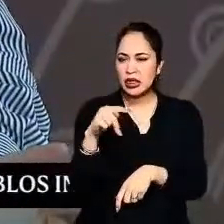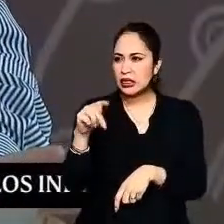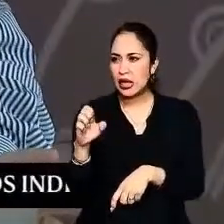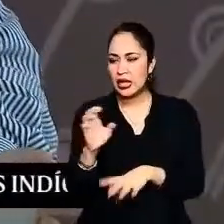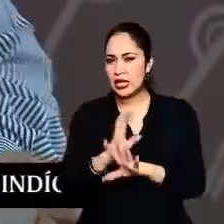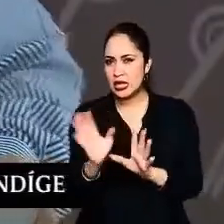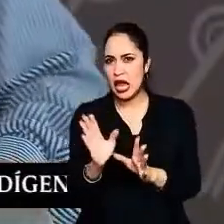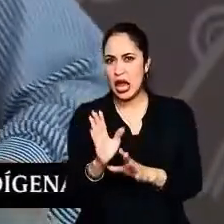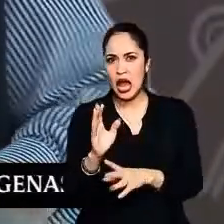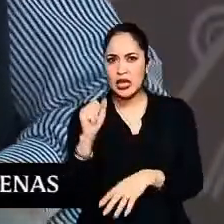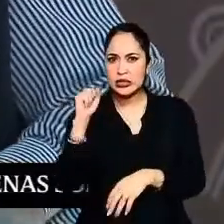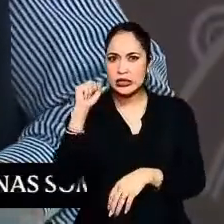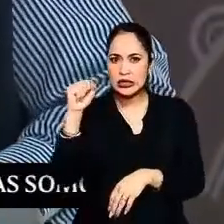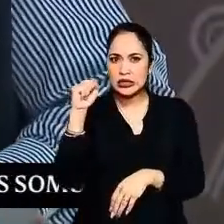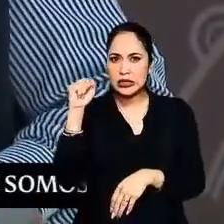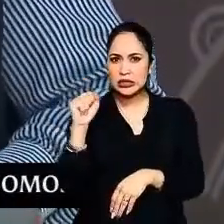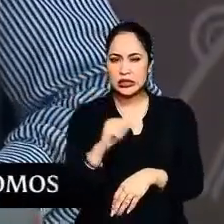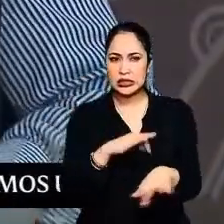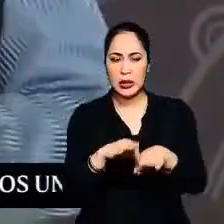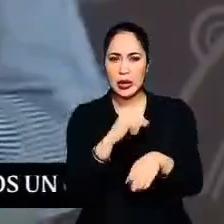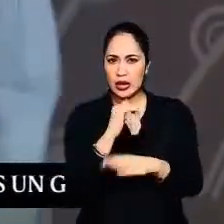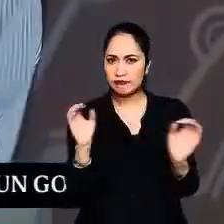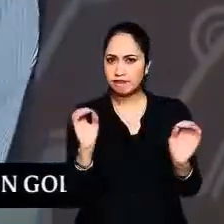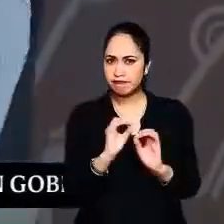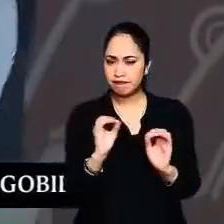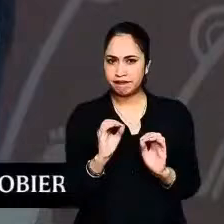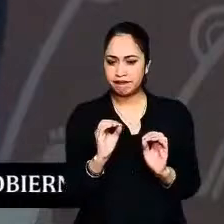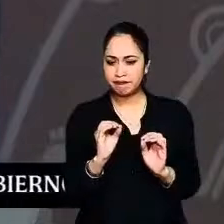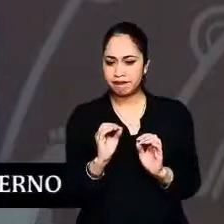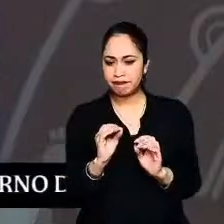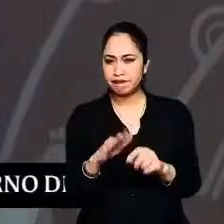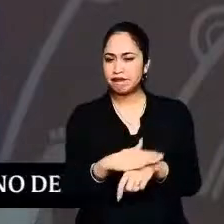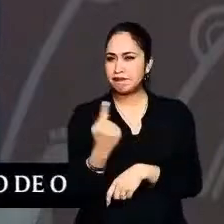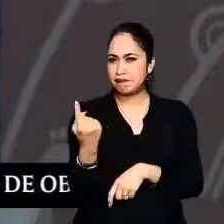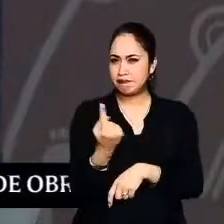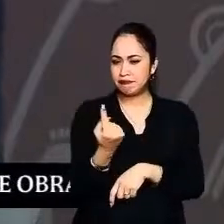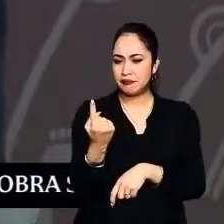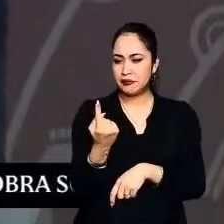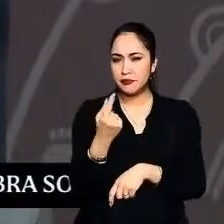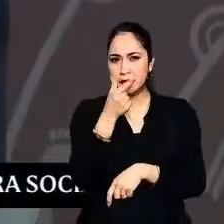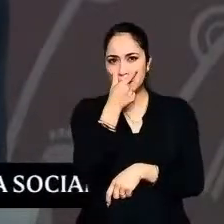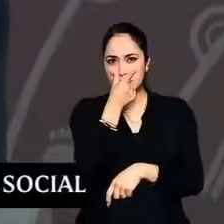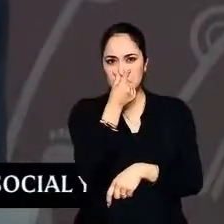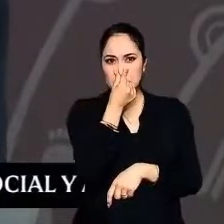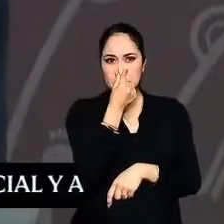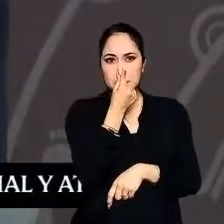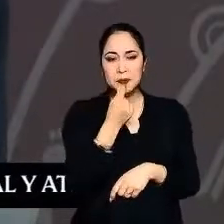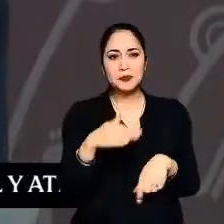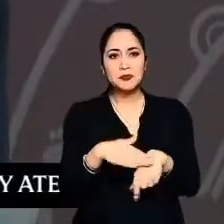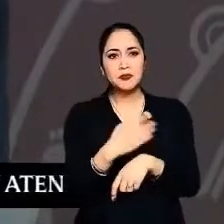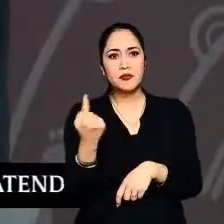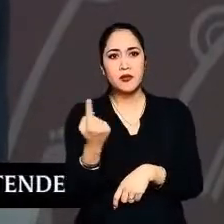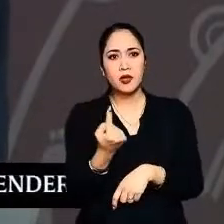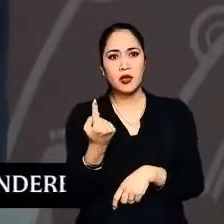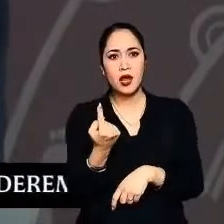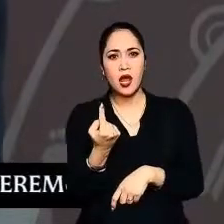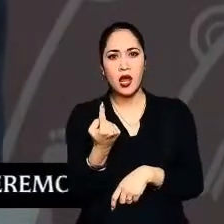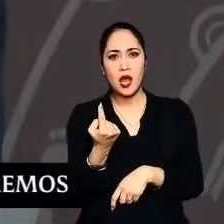sé por qué quieren la destitución, porque parece para ellos el subsecretario